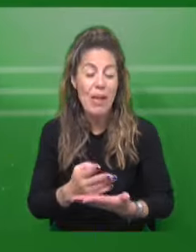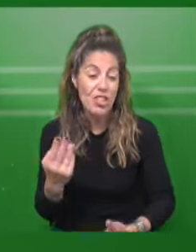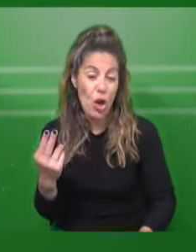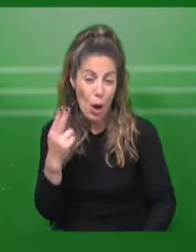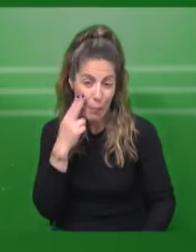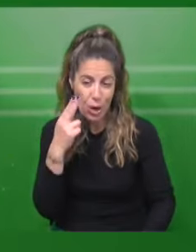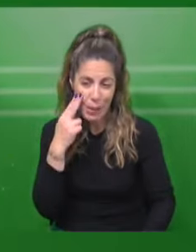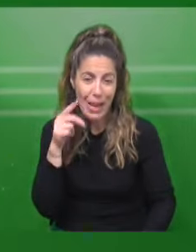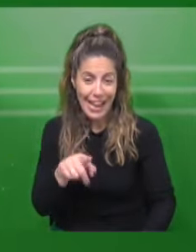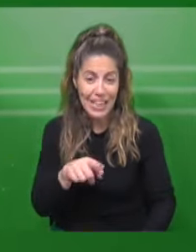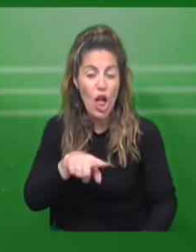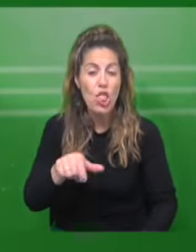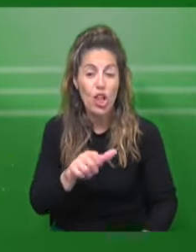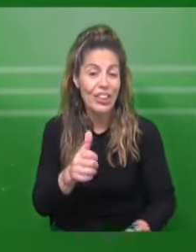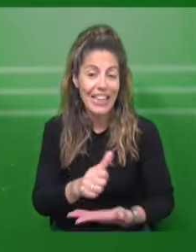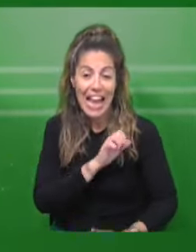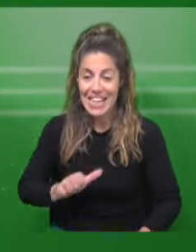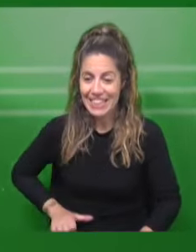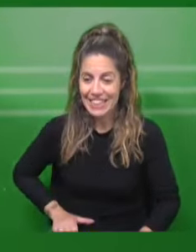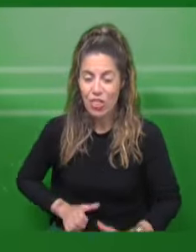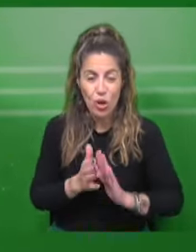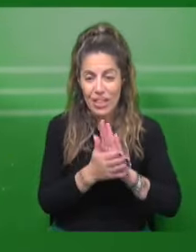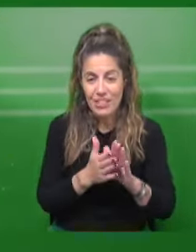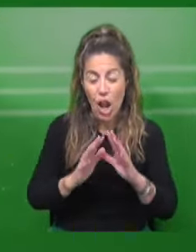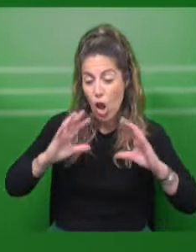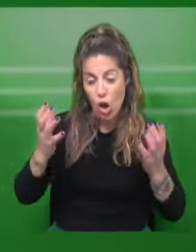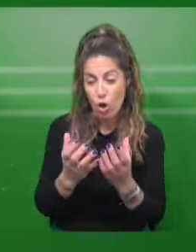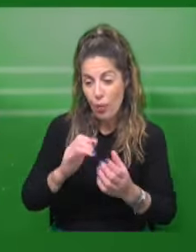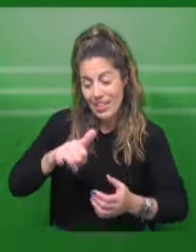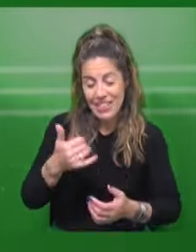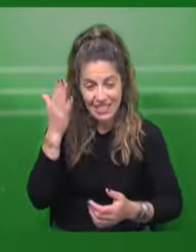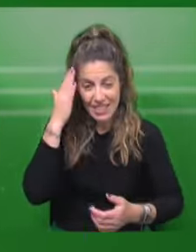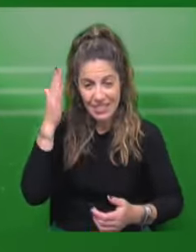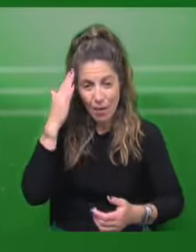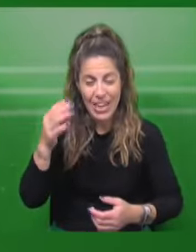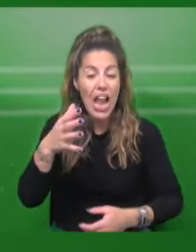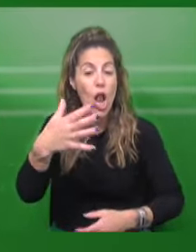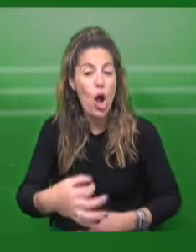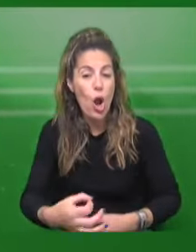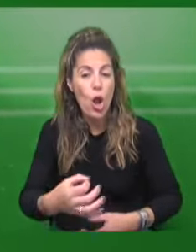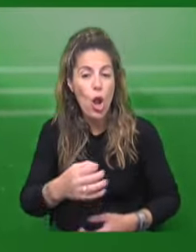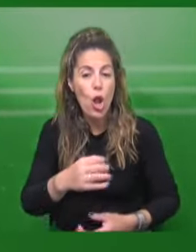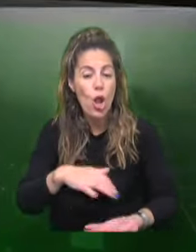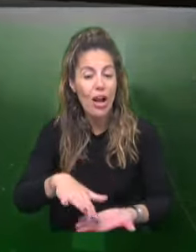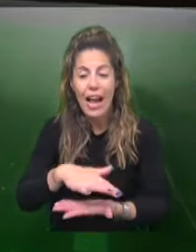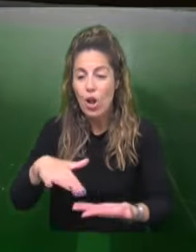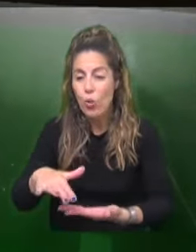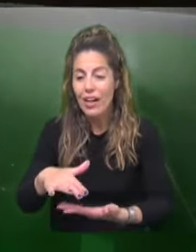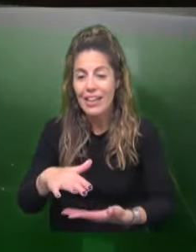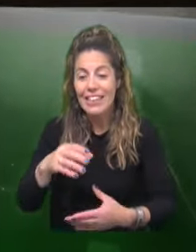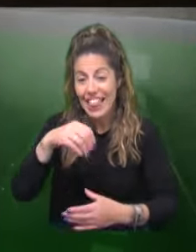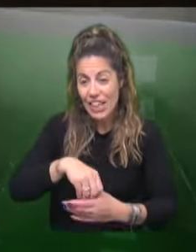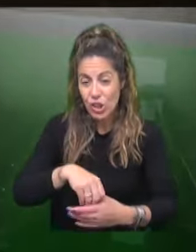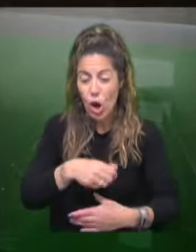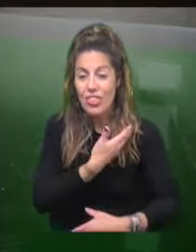es donde está el estado nacional porque lo global está muy claro que ya está presente y lo local está el gobierno local